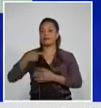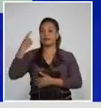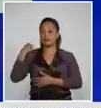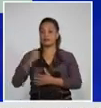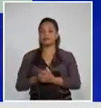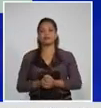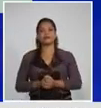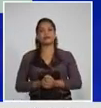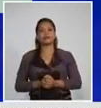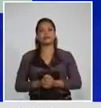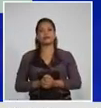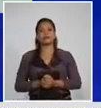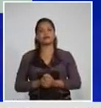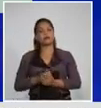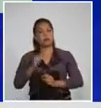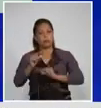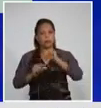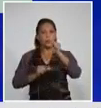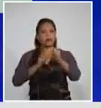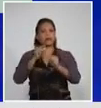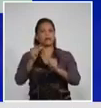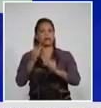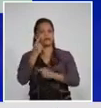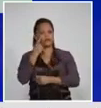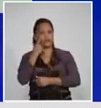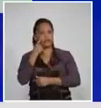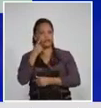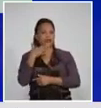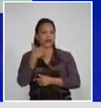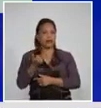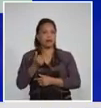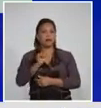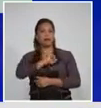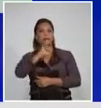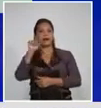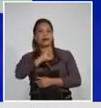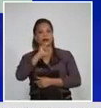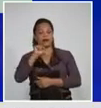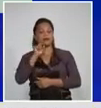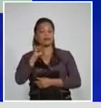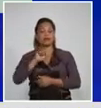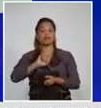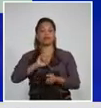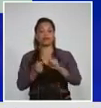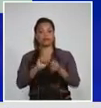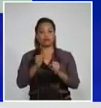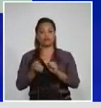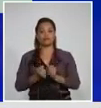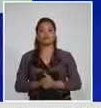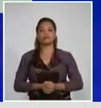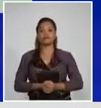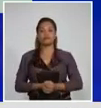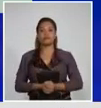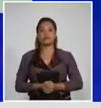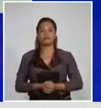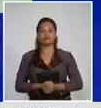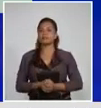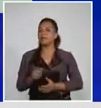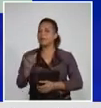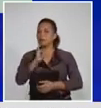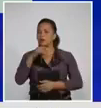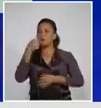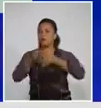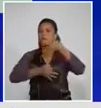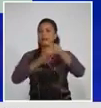va recogiendo fruto de las acciones que se van tomando en este territorio. Y como también hemos dicho desde